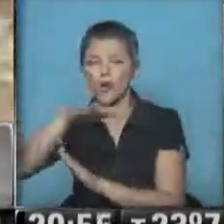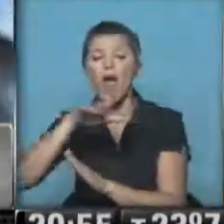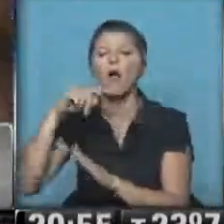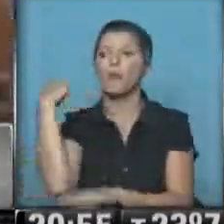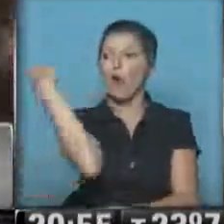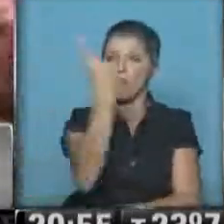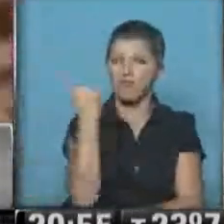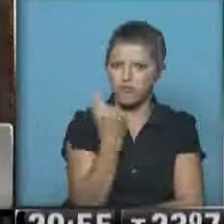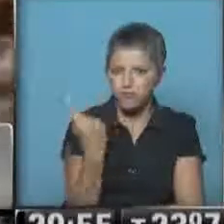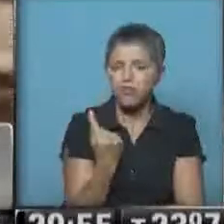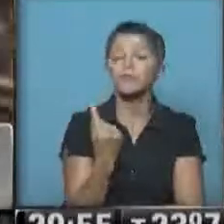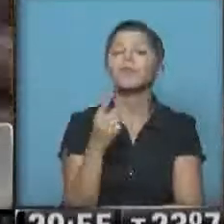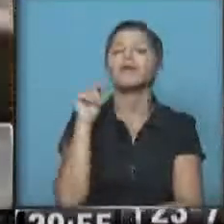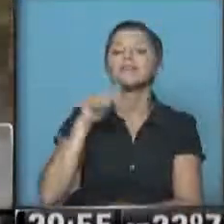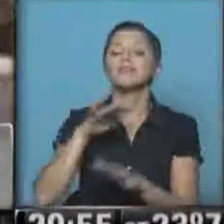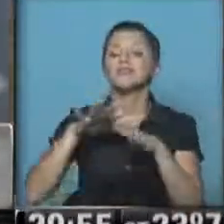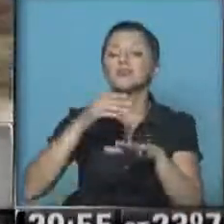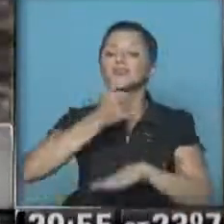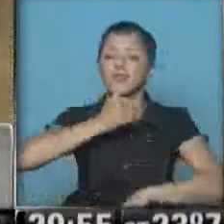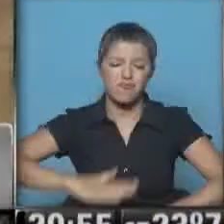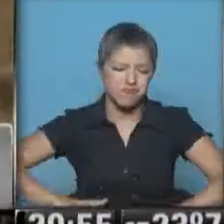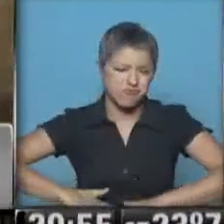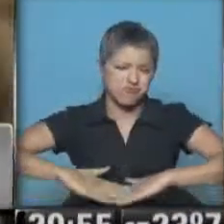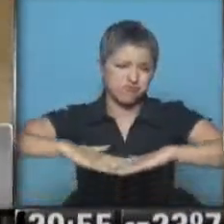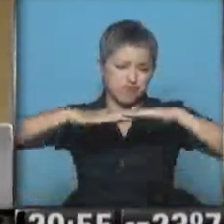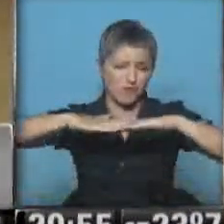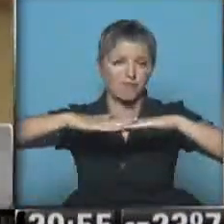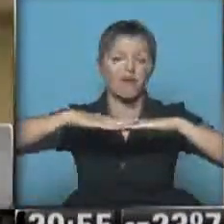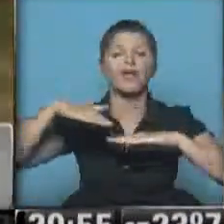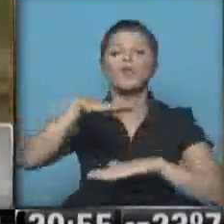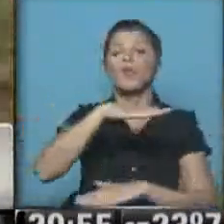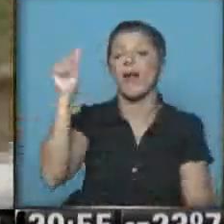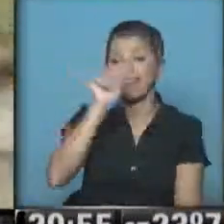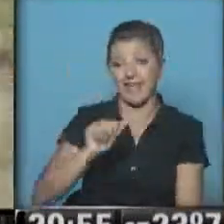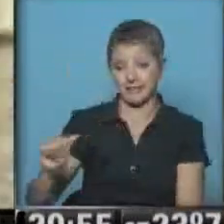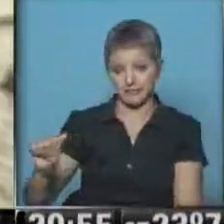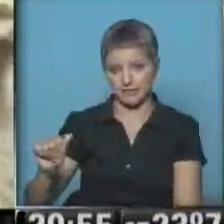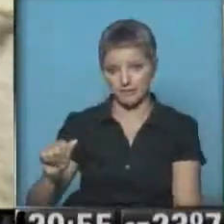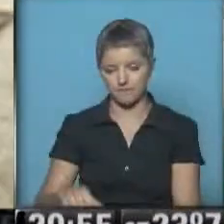tifón Agupit, que dejó extensas inundaciones en el archipiélago asiático.